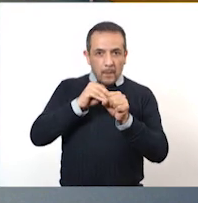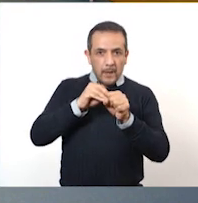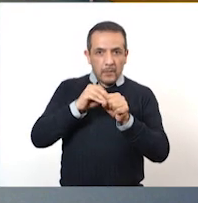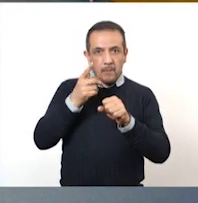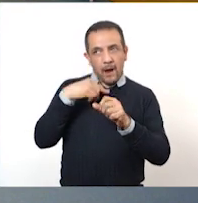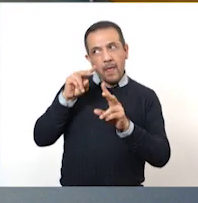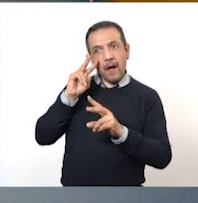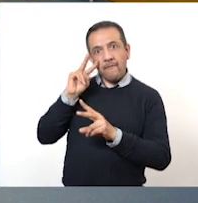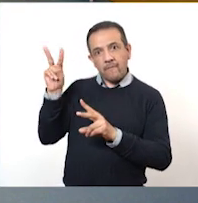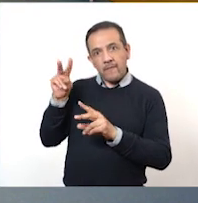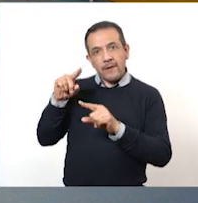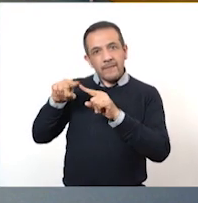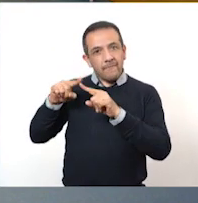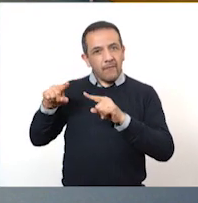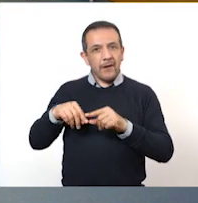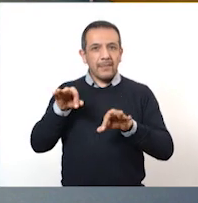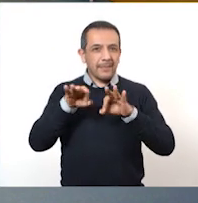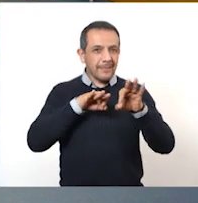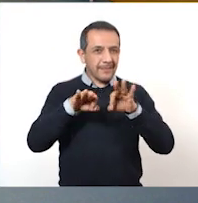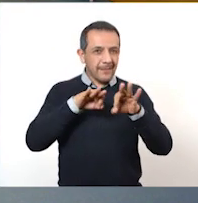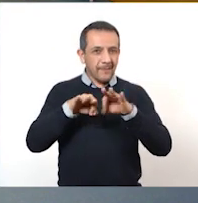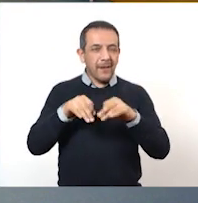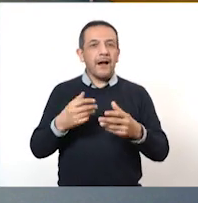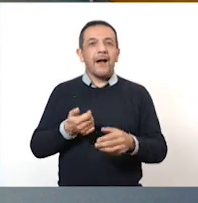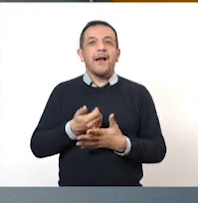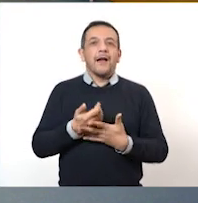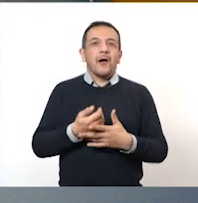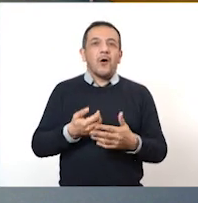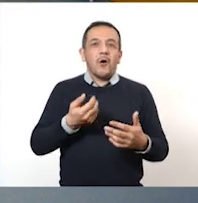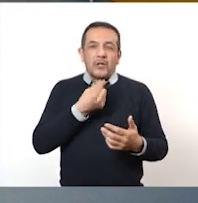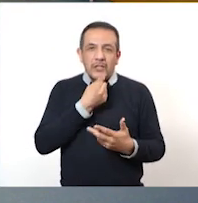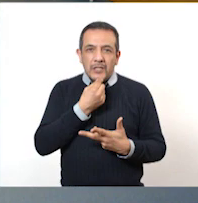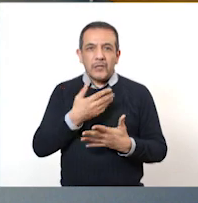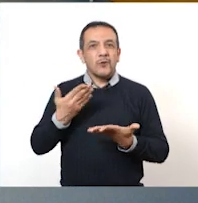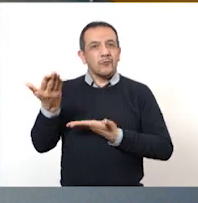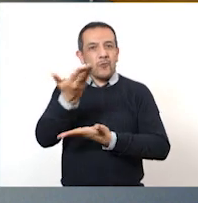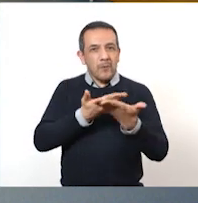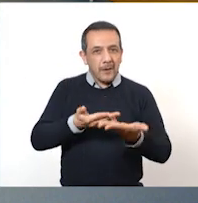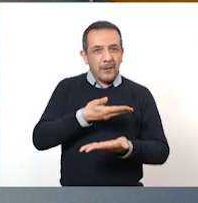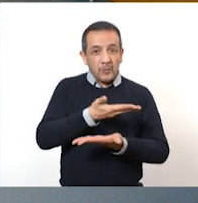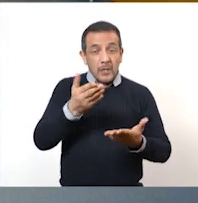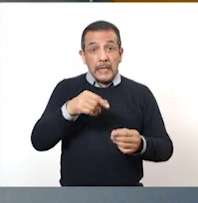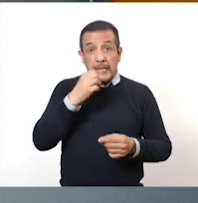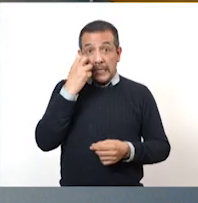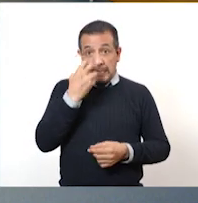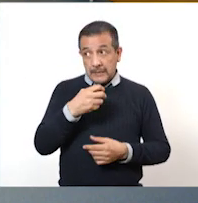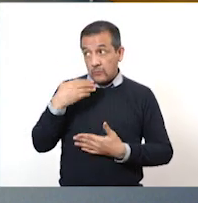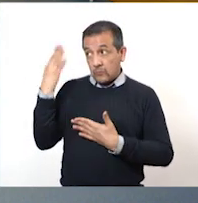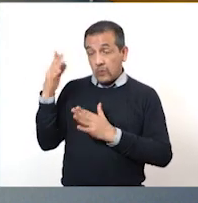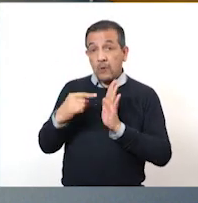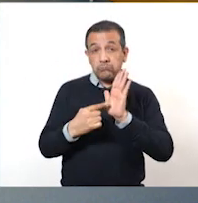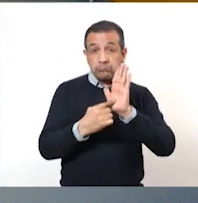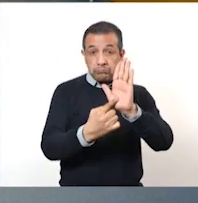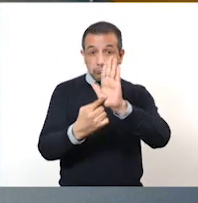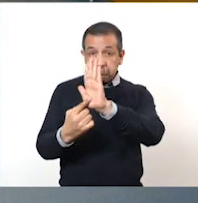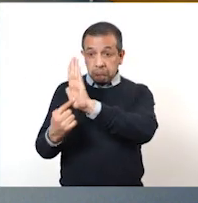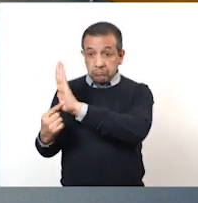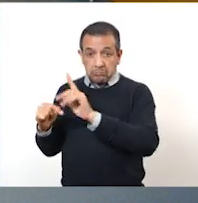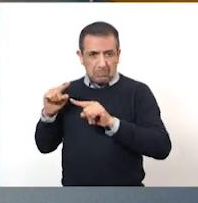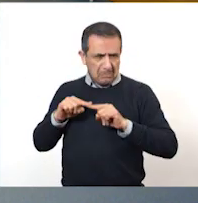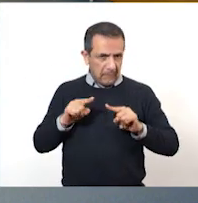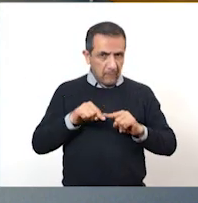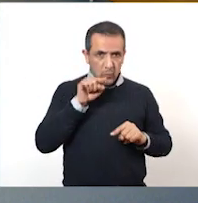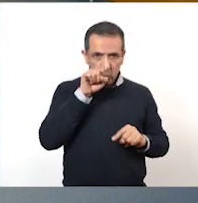hoy veremos algunas de las misiones que nos han compartido en las últimas semanas. Esto es solo una muestra de lo que nos han